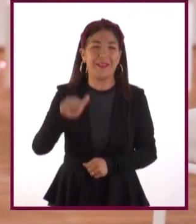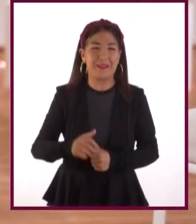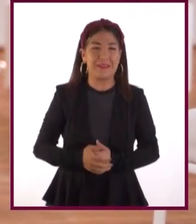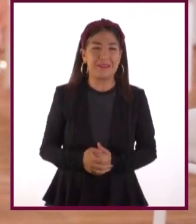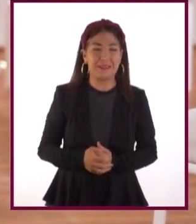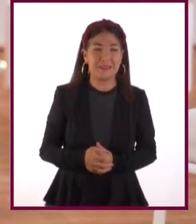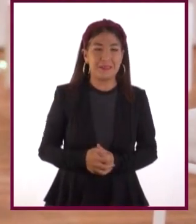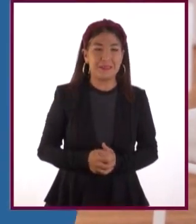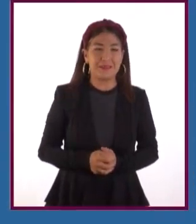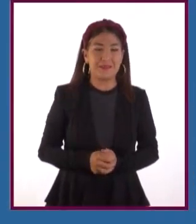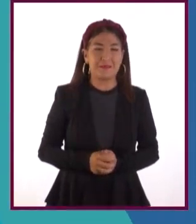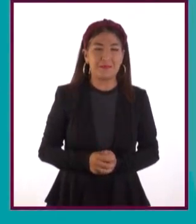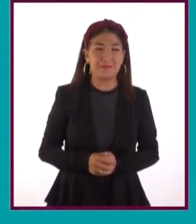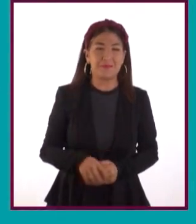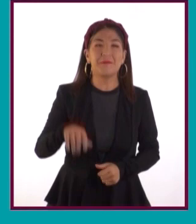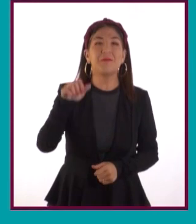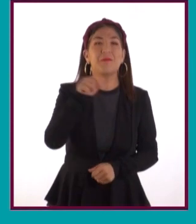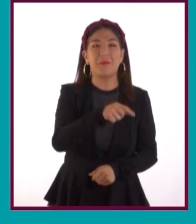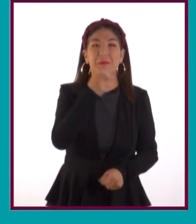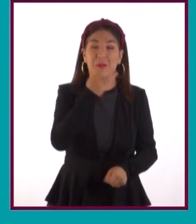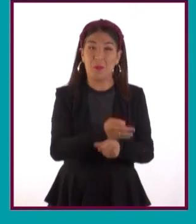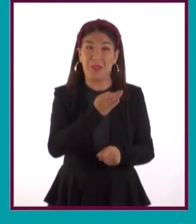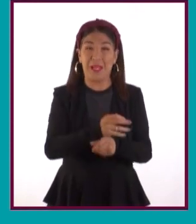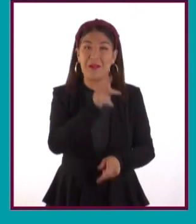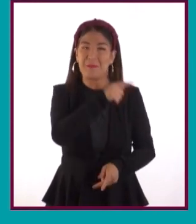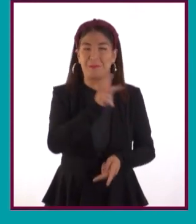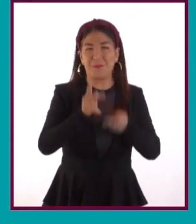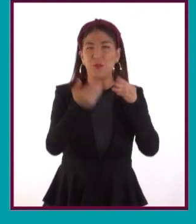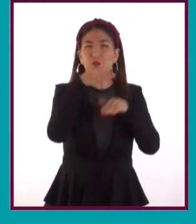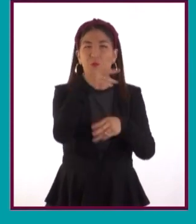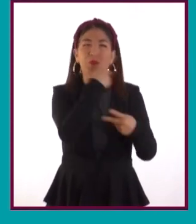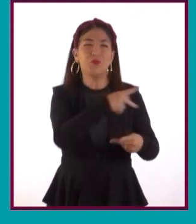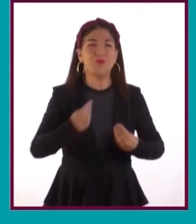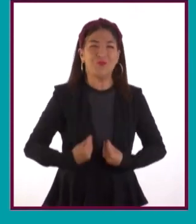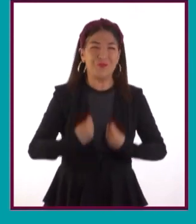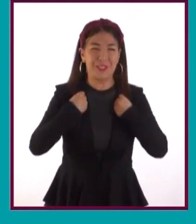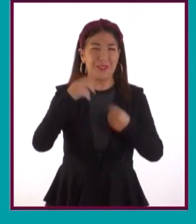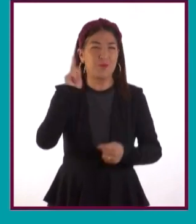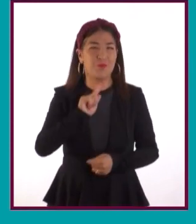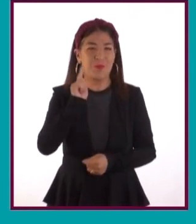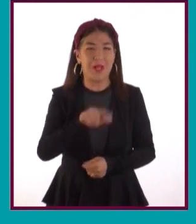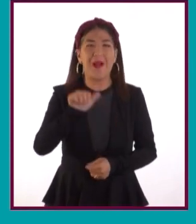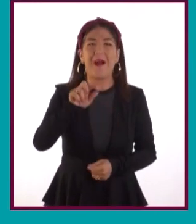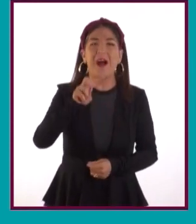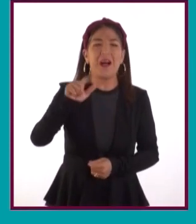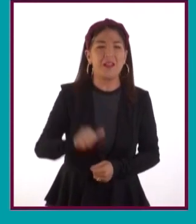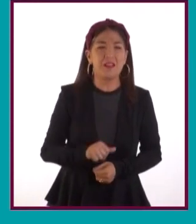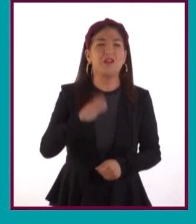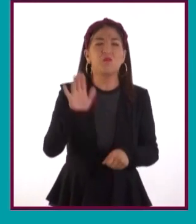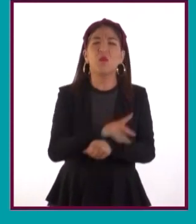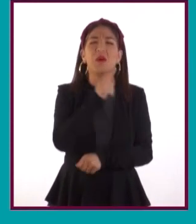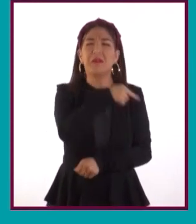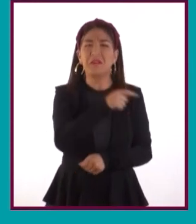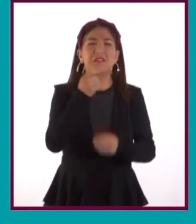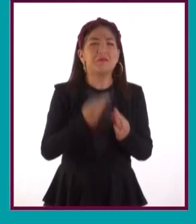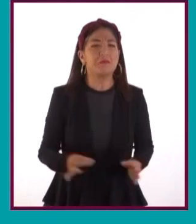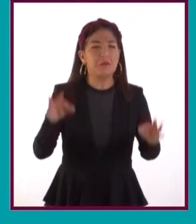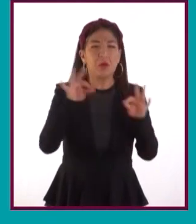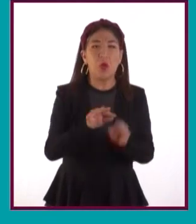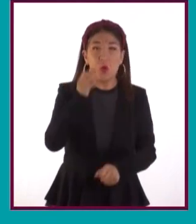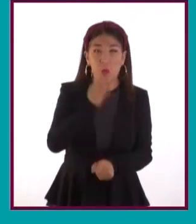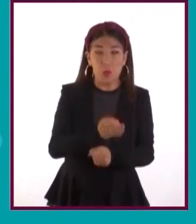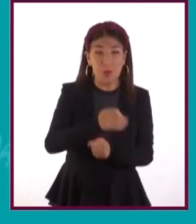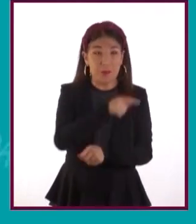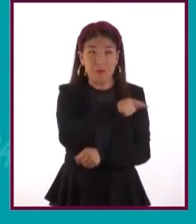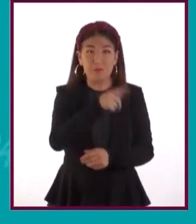sobre Hada de Lovelace. Antes de hablarles de la vida de Hada de Lovelace, comenzaré diciéndoles por qué ella es importante